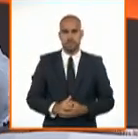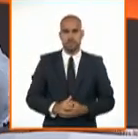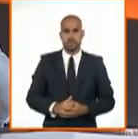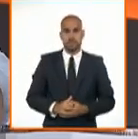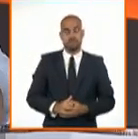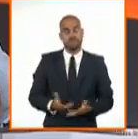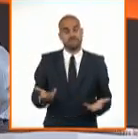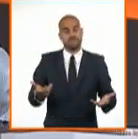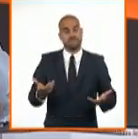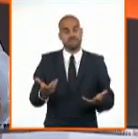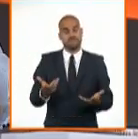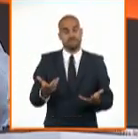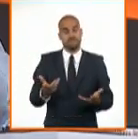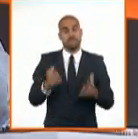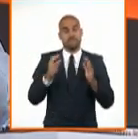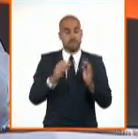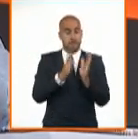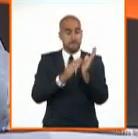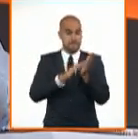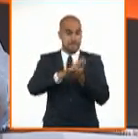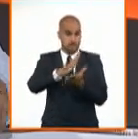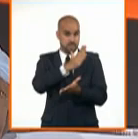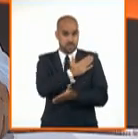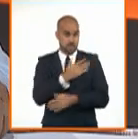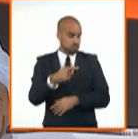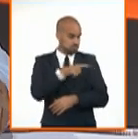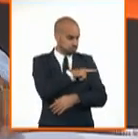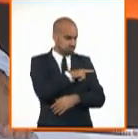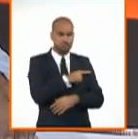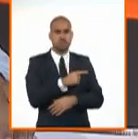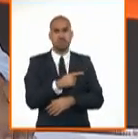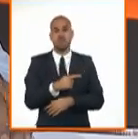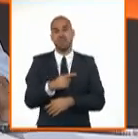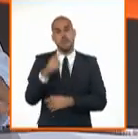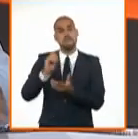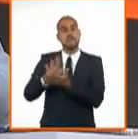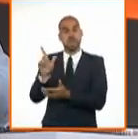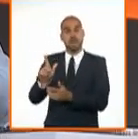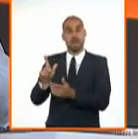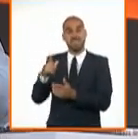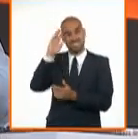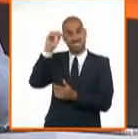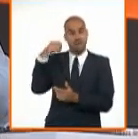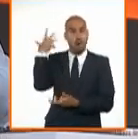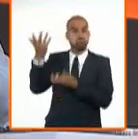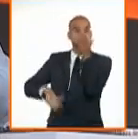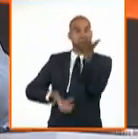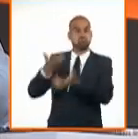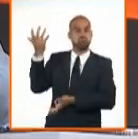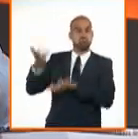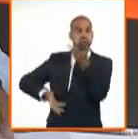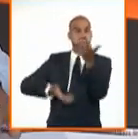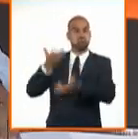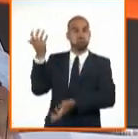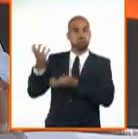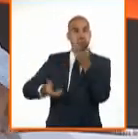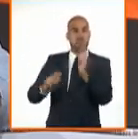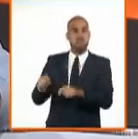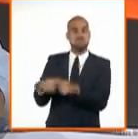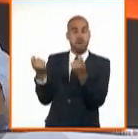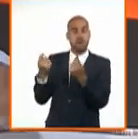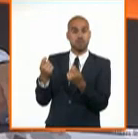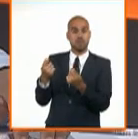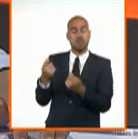en el mes de mayo tuvimos la avería en mariel tuvimos el incendio presencial que bueno ahí perdimos dos unidades